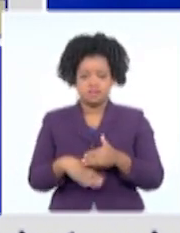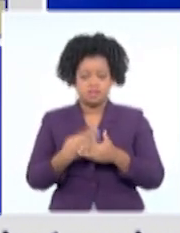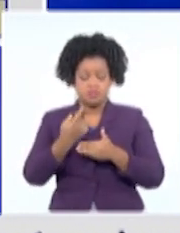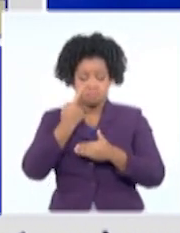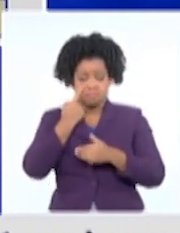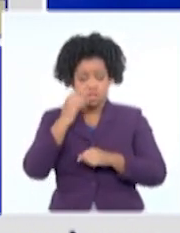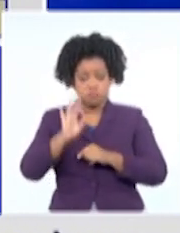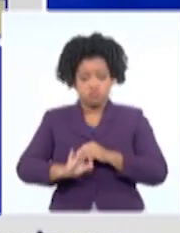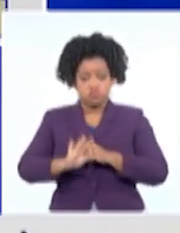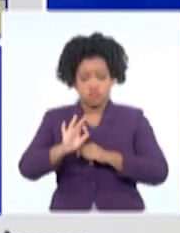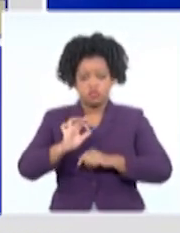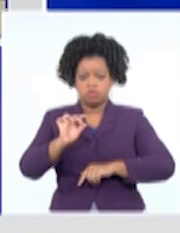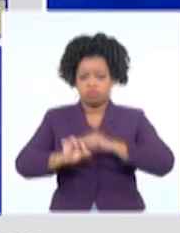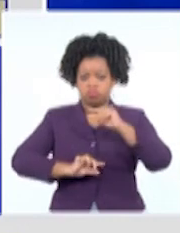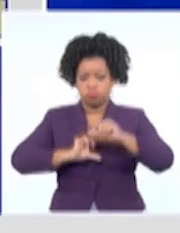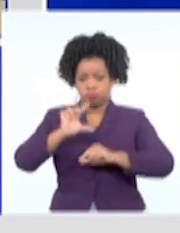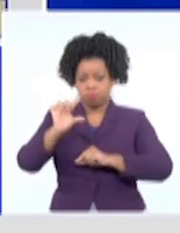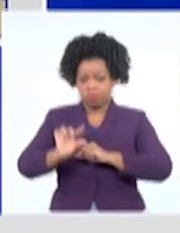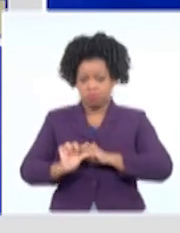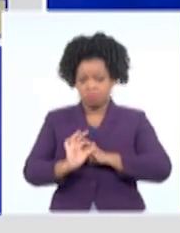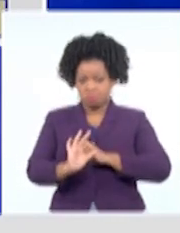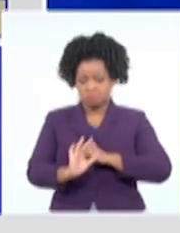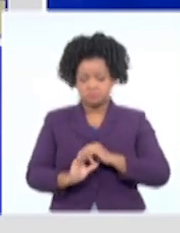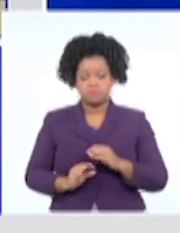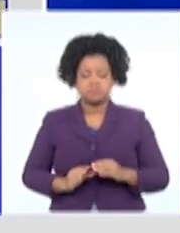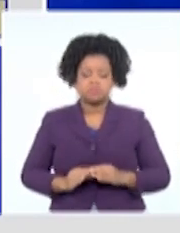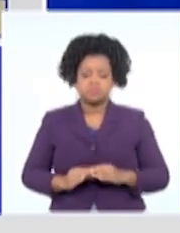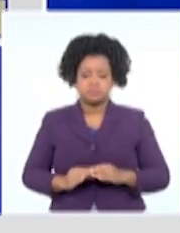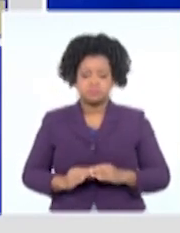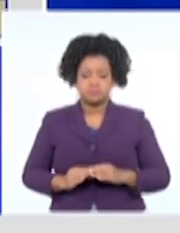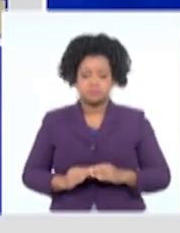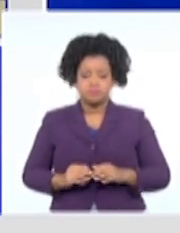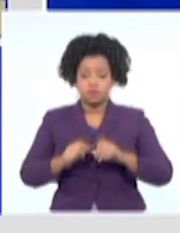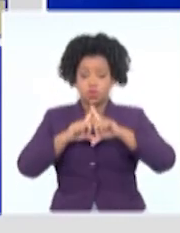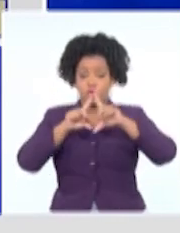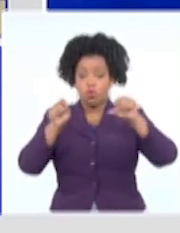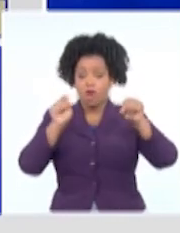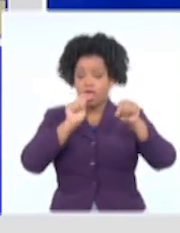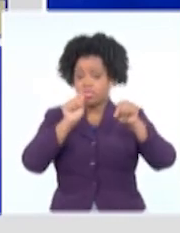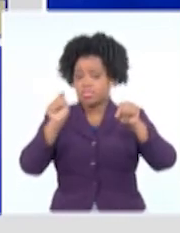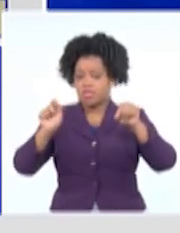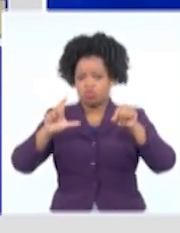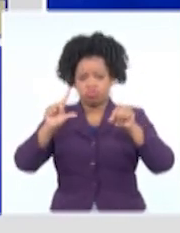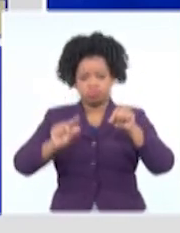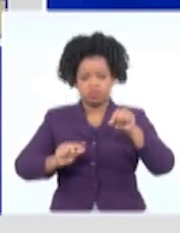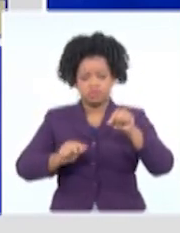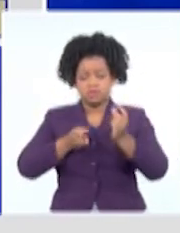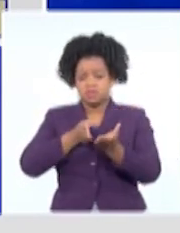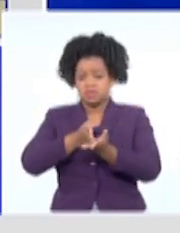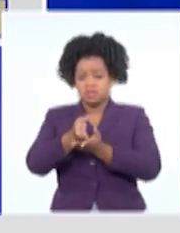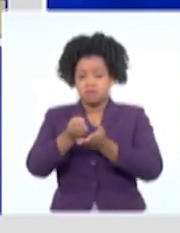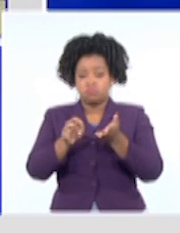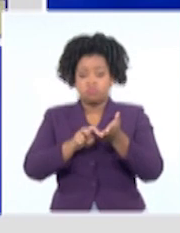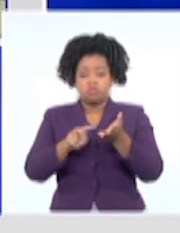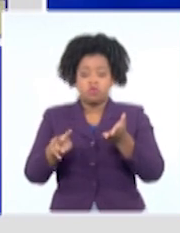que disminuye y disminuye en todos los territorios. Se mantienen como las provincias con